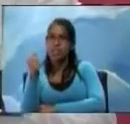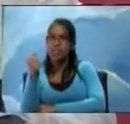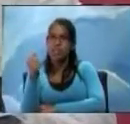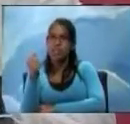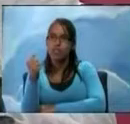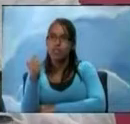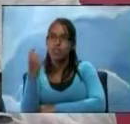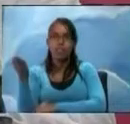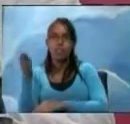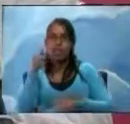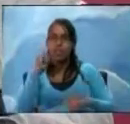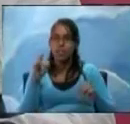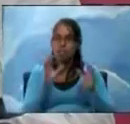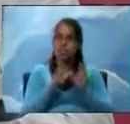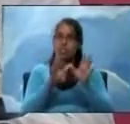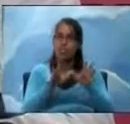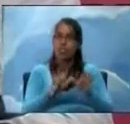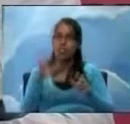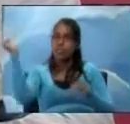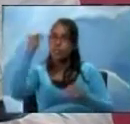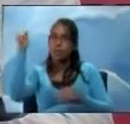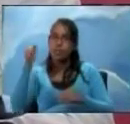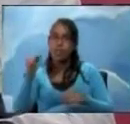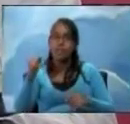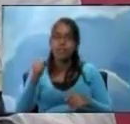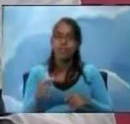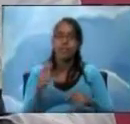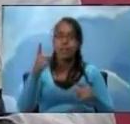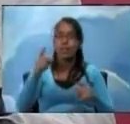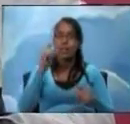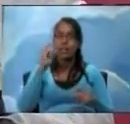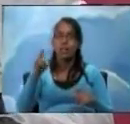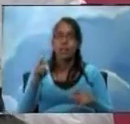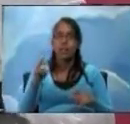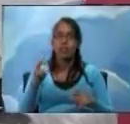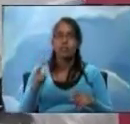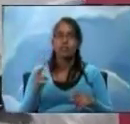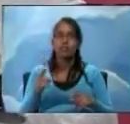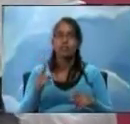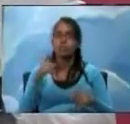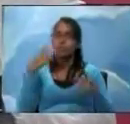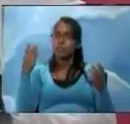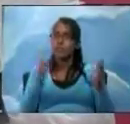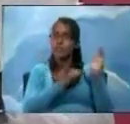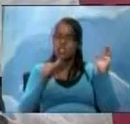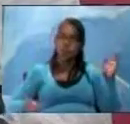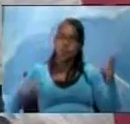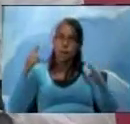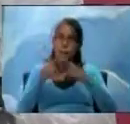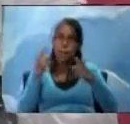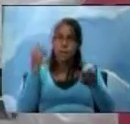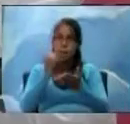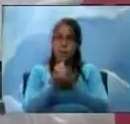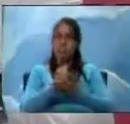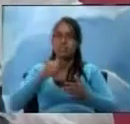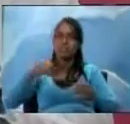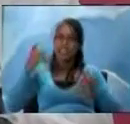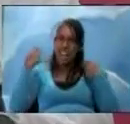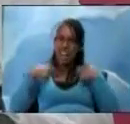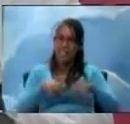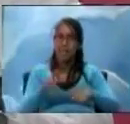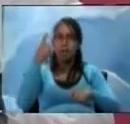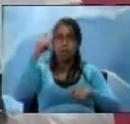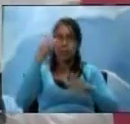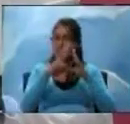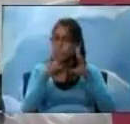para los el diablo y sus ángeles y los desobedientes. O sea, el diablo, para que el Señor lo reprenda, tratará por todos los